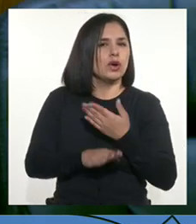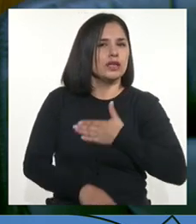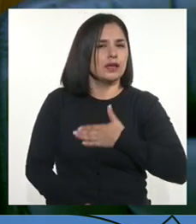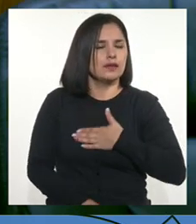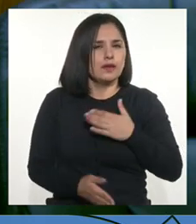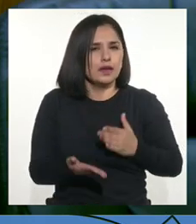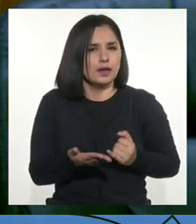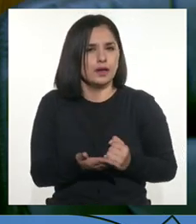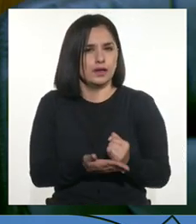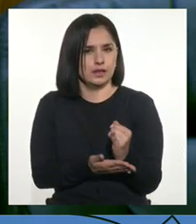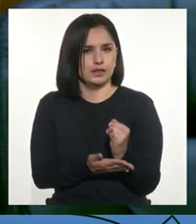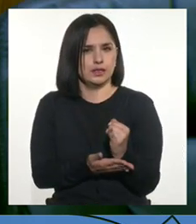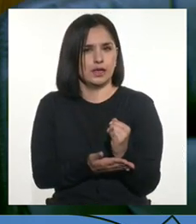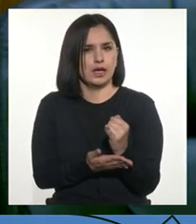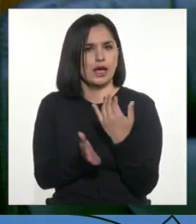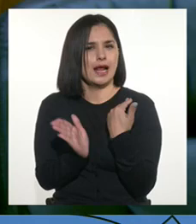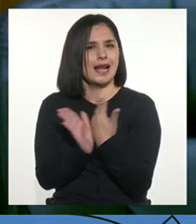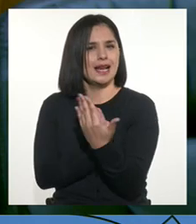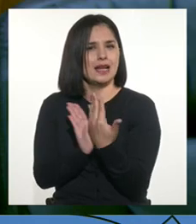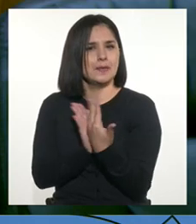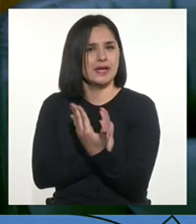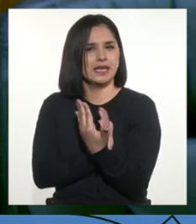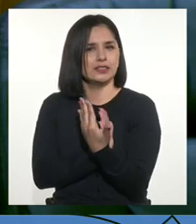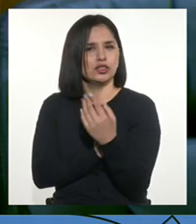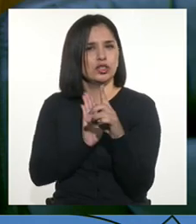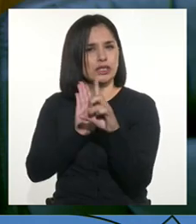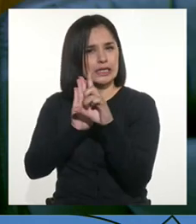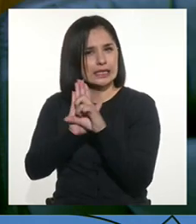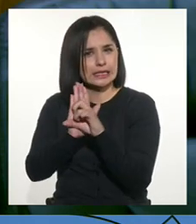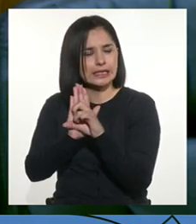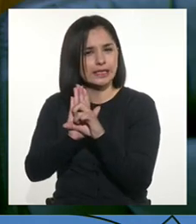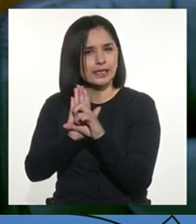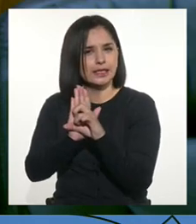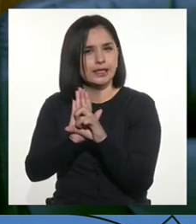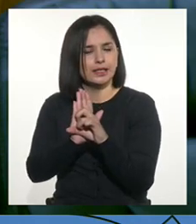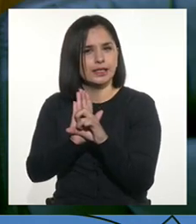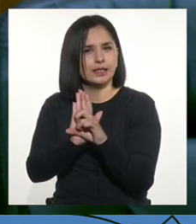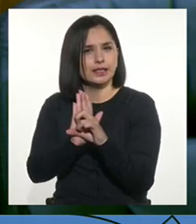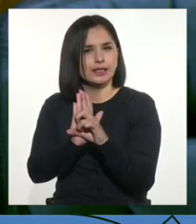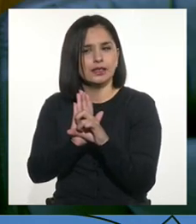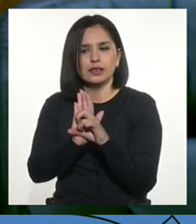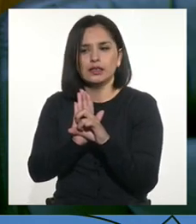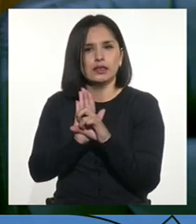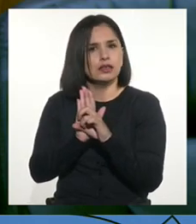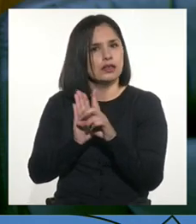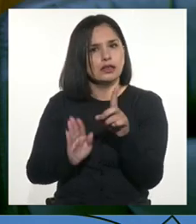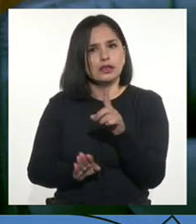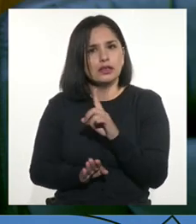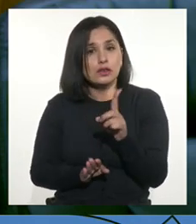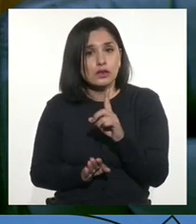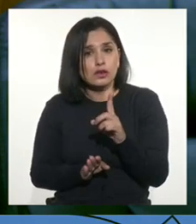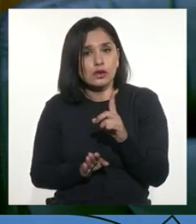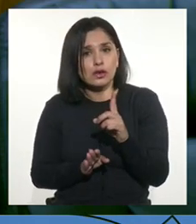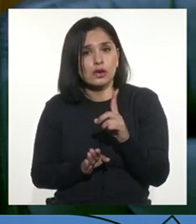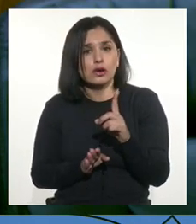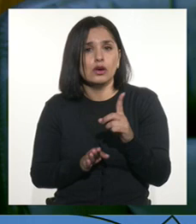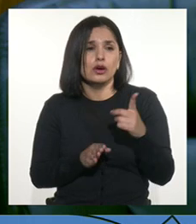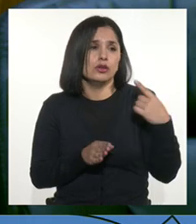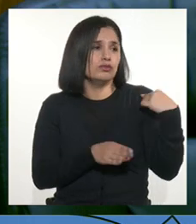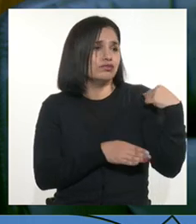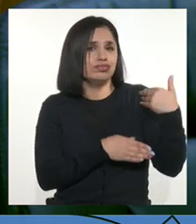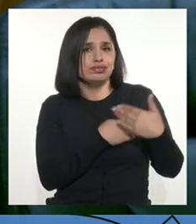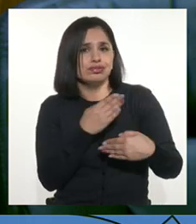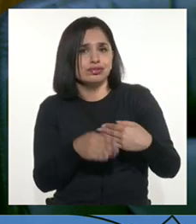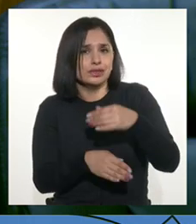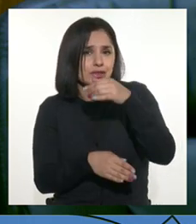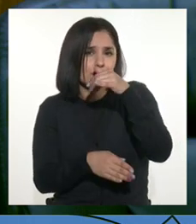inicio a la eliminación del ordenamiento jurídico del ordenamiento jurídico a aquella legislación que con el devenir de los años